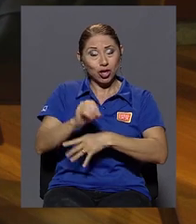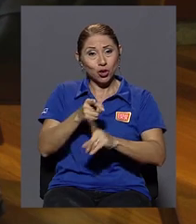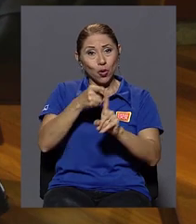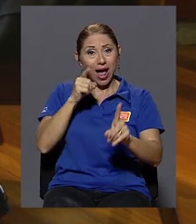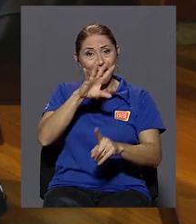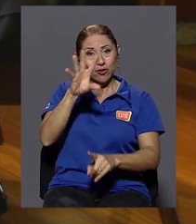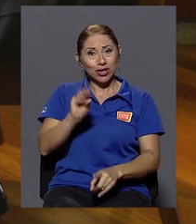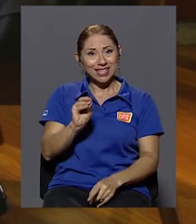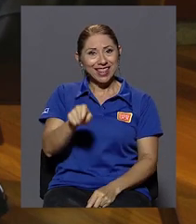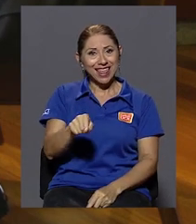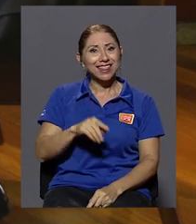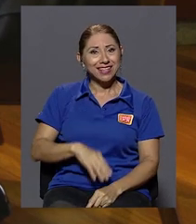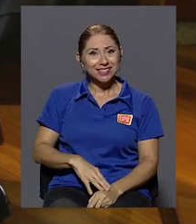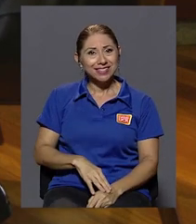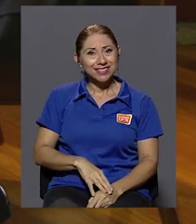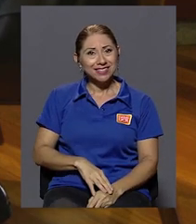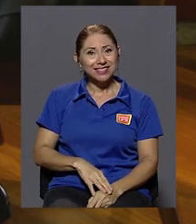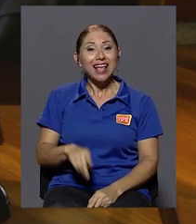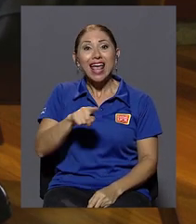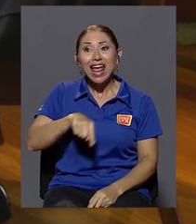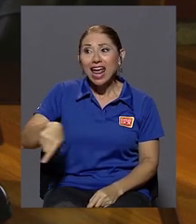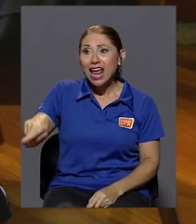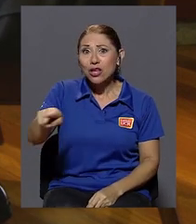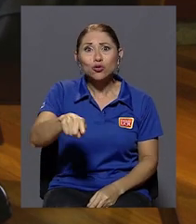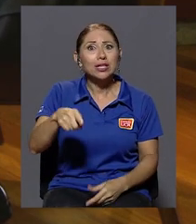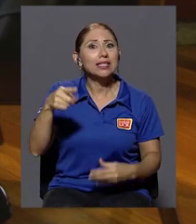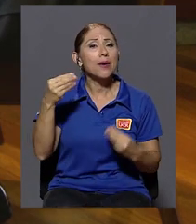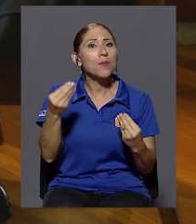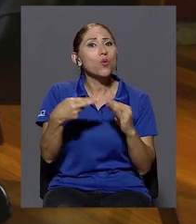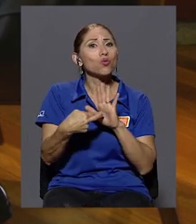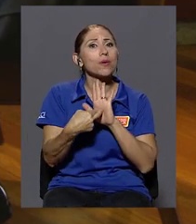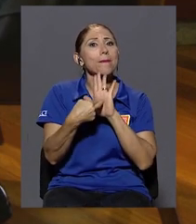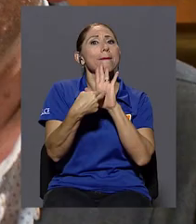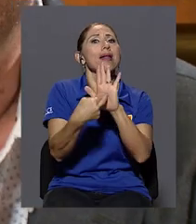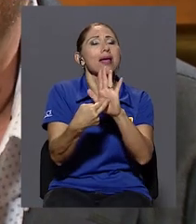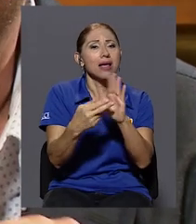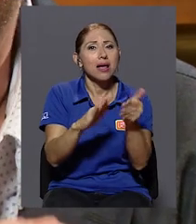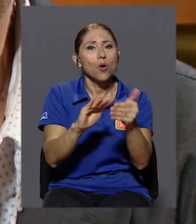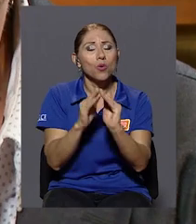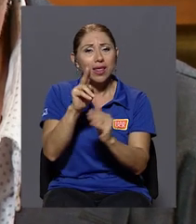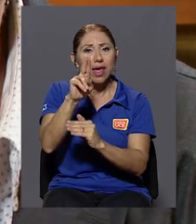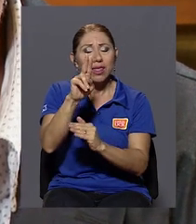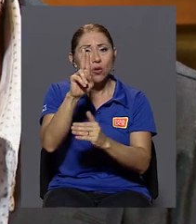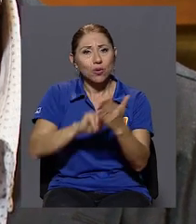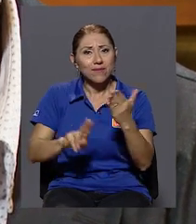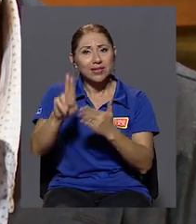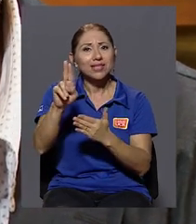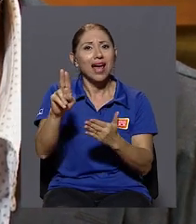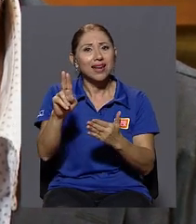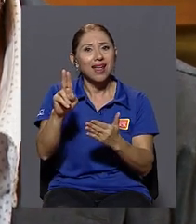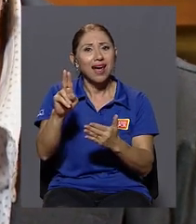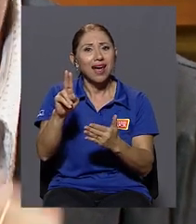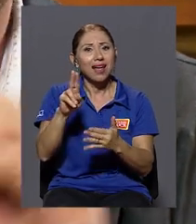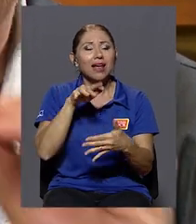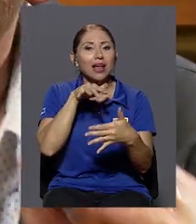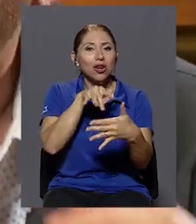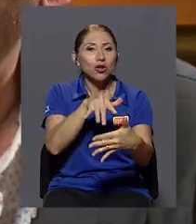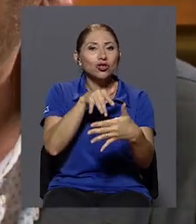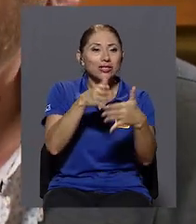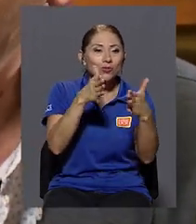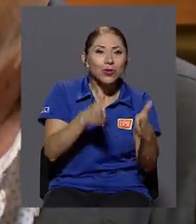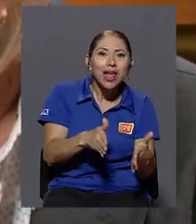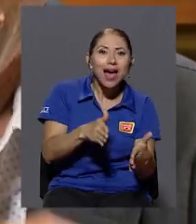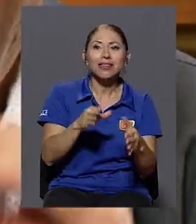población son afrodescendientes. Están extremadamente subrepresentados en la comunidad universitaria, en